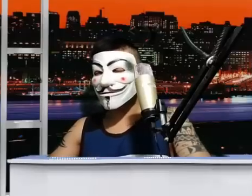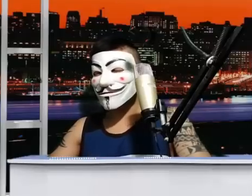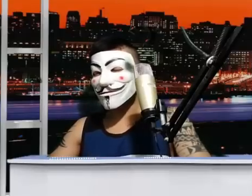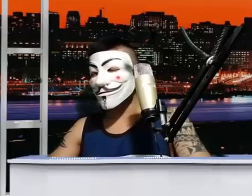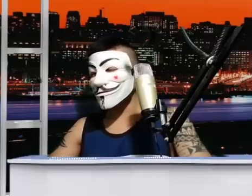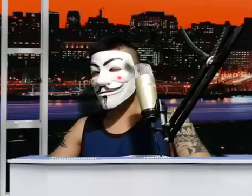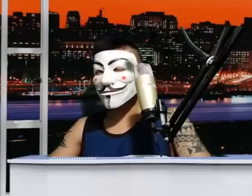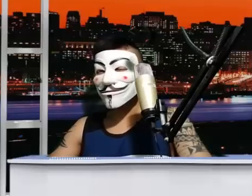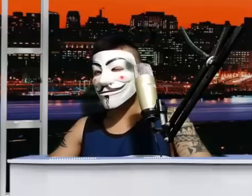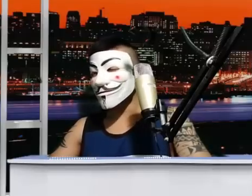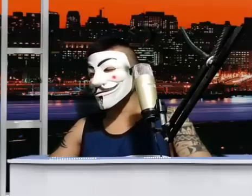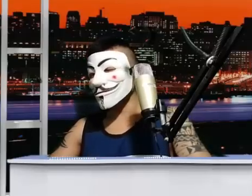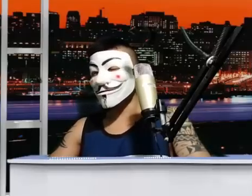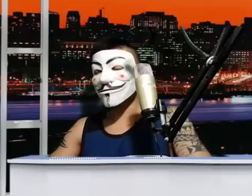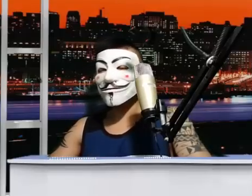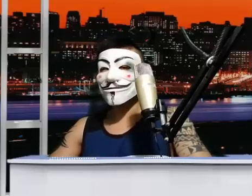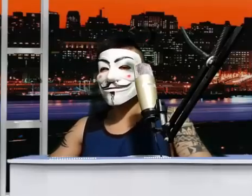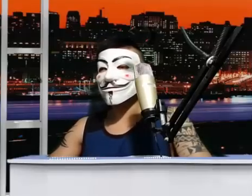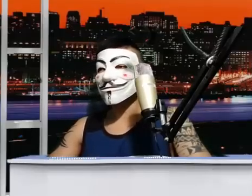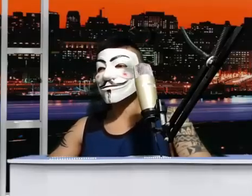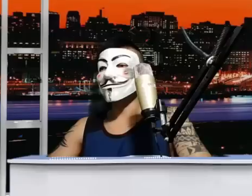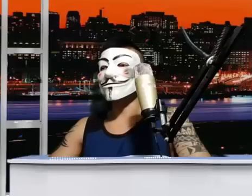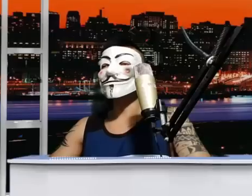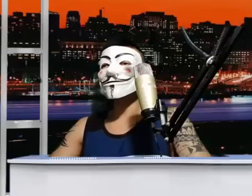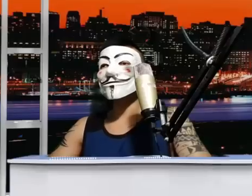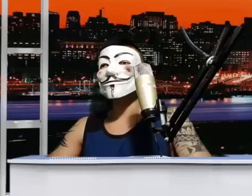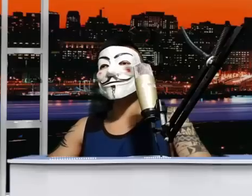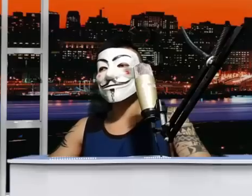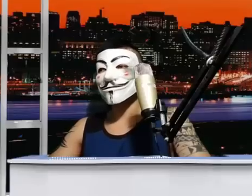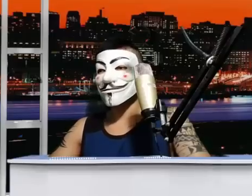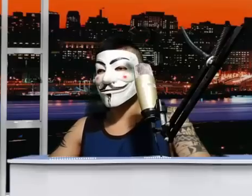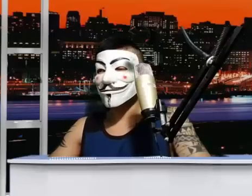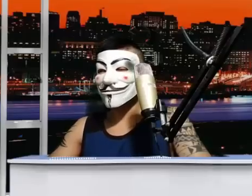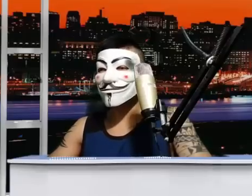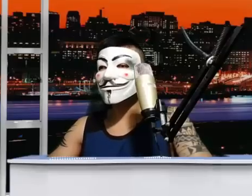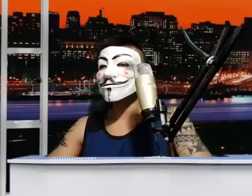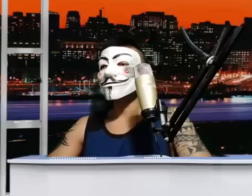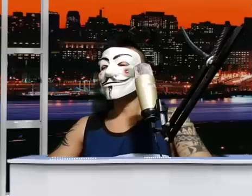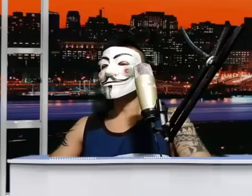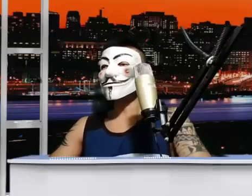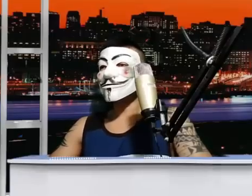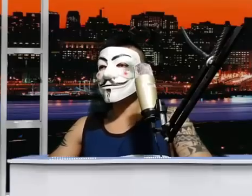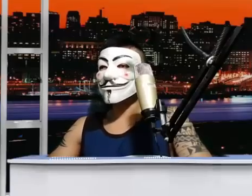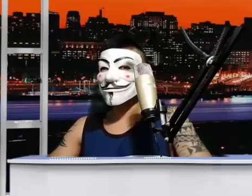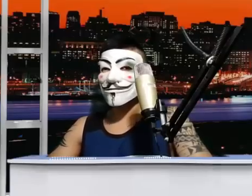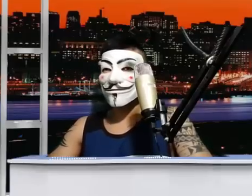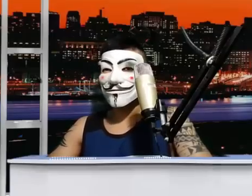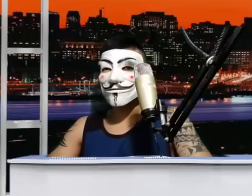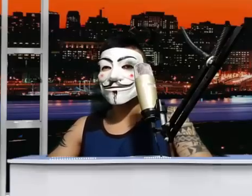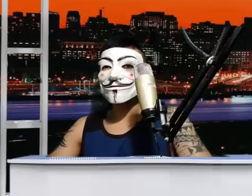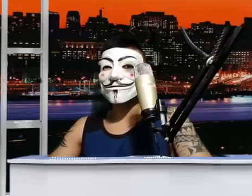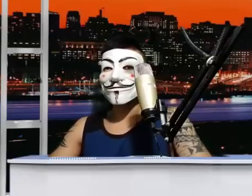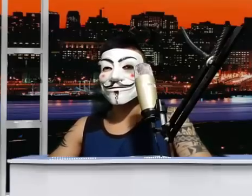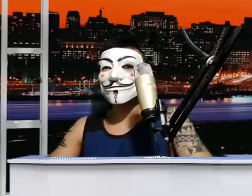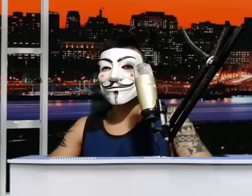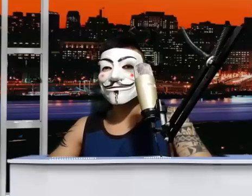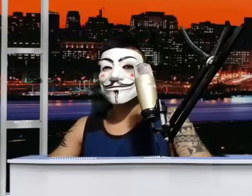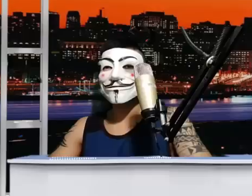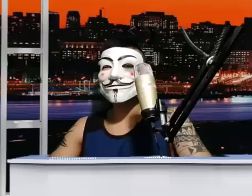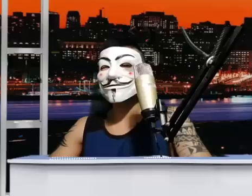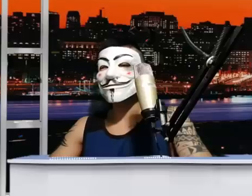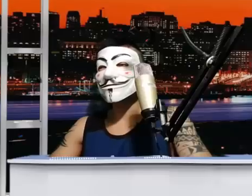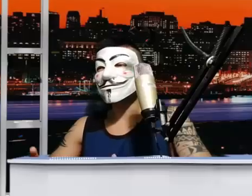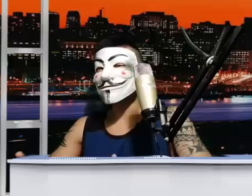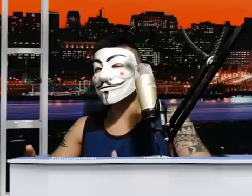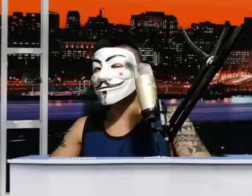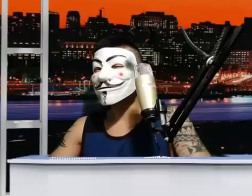de sentimientos juntándose al mismo tiempo. Primero me dan ganas de reírme por lo que acabo de ver, y a la misma vez